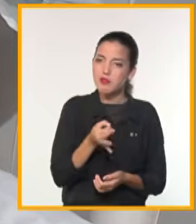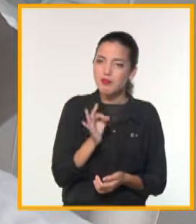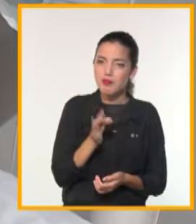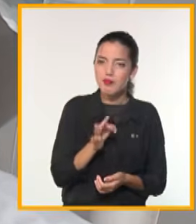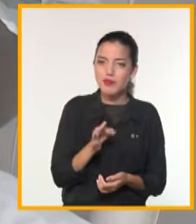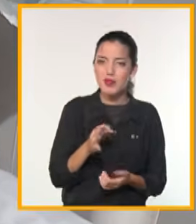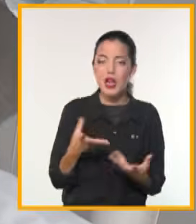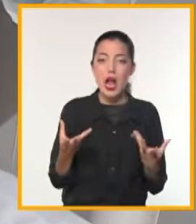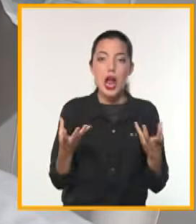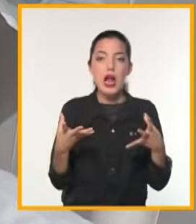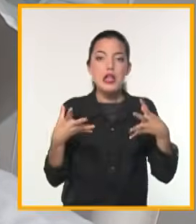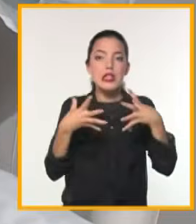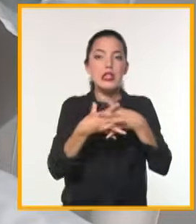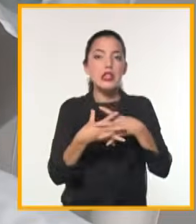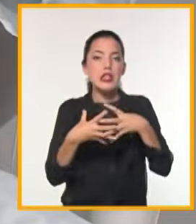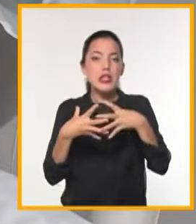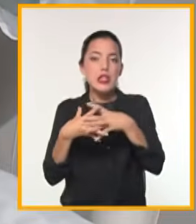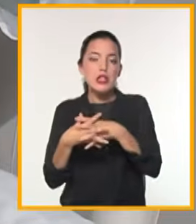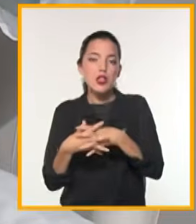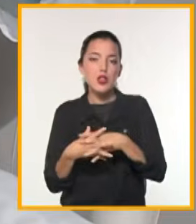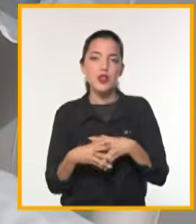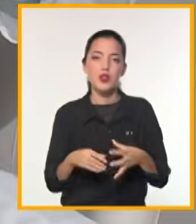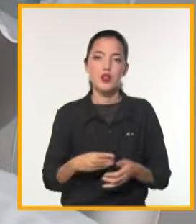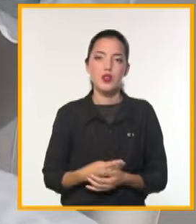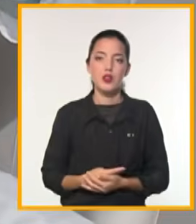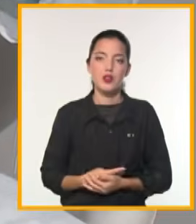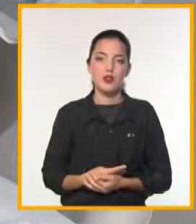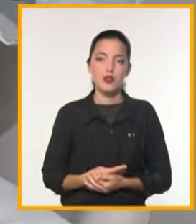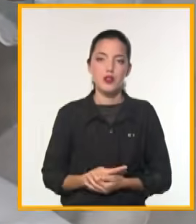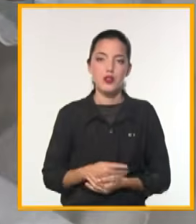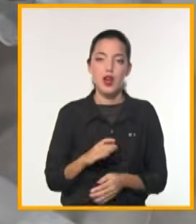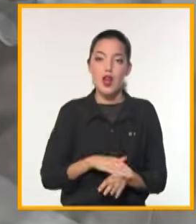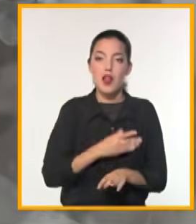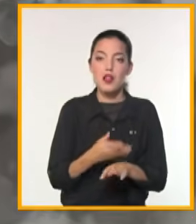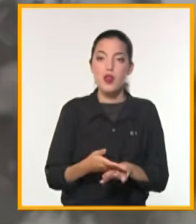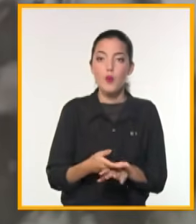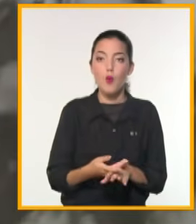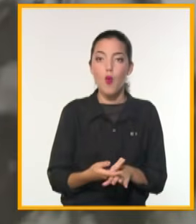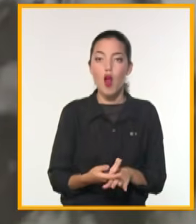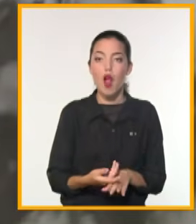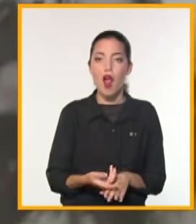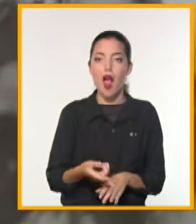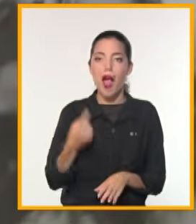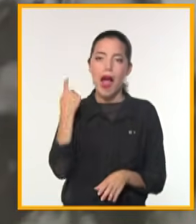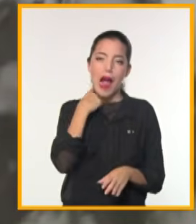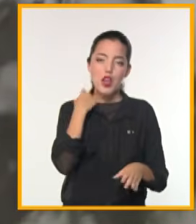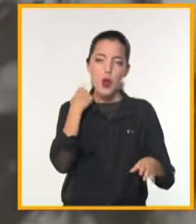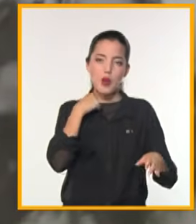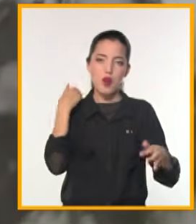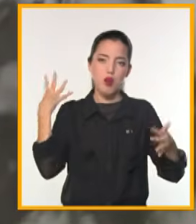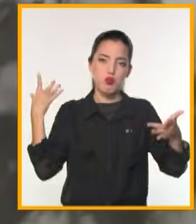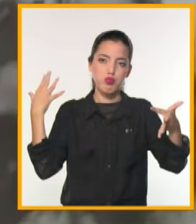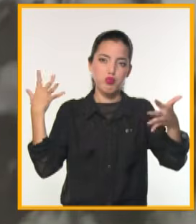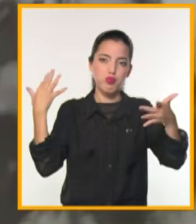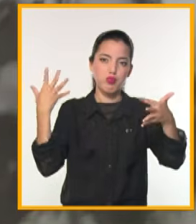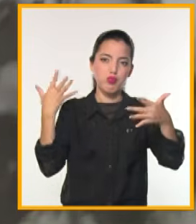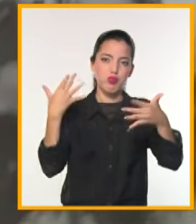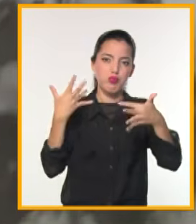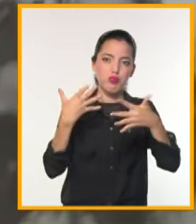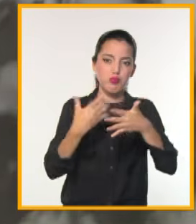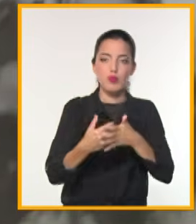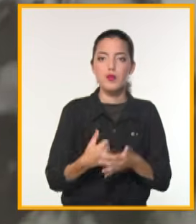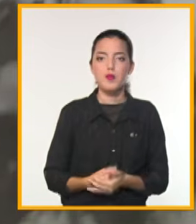este de la puntica ahí, Sí, soy es yo. verdad. Después cuando pasaron los años, Fidelito le llevaba la cabeza. Así mismo, nosotros inclusive